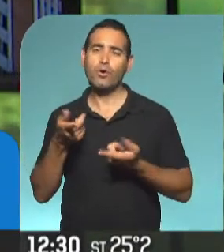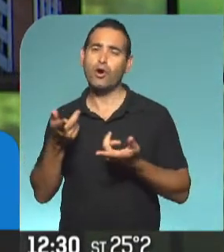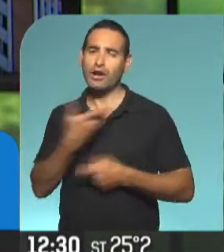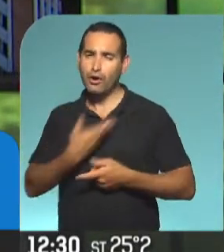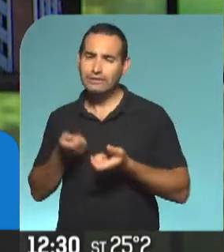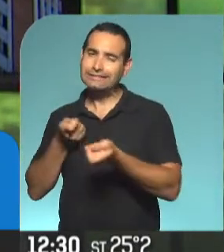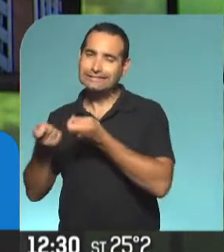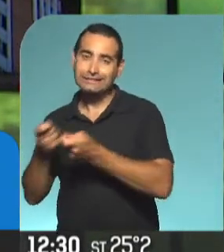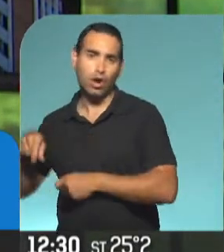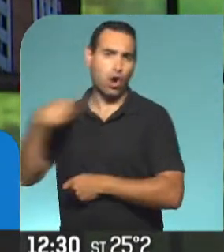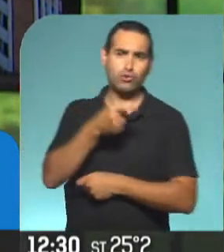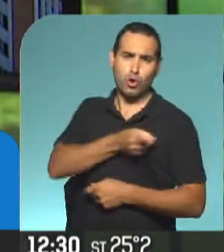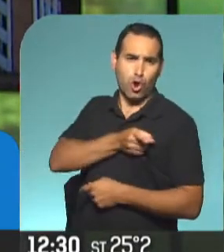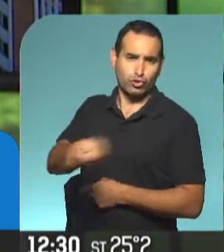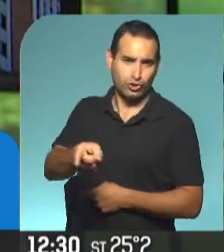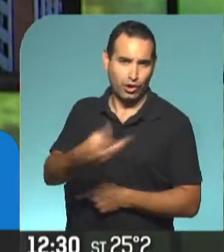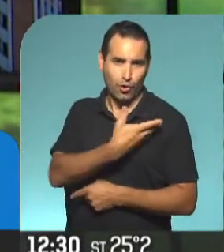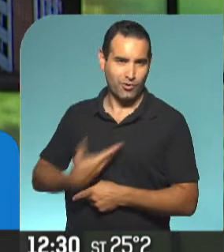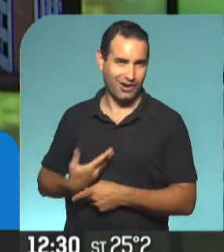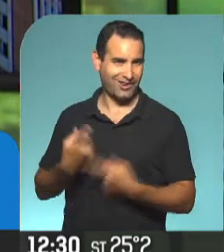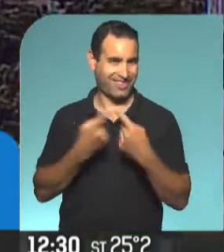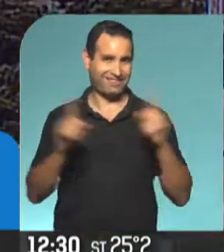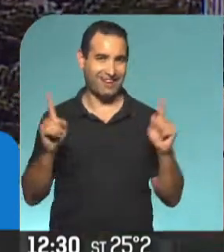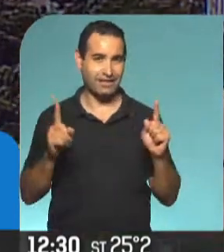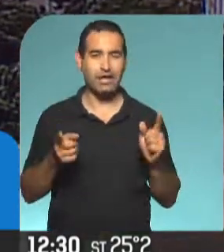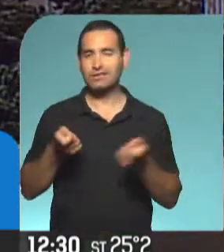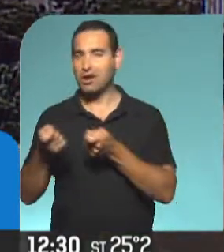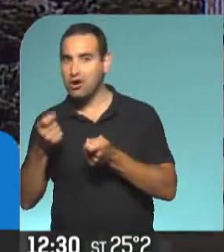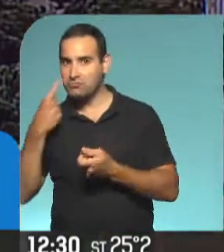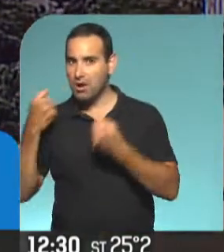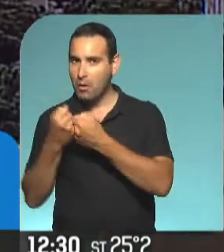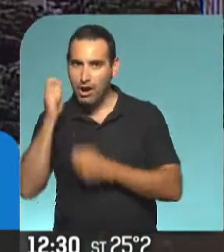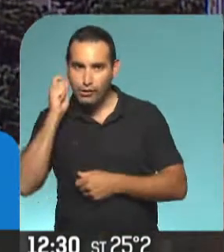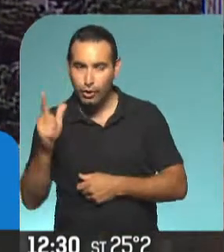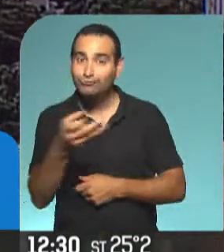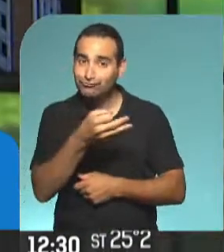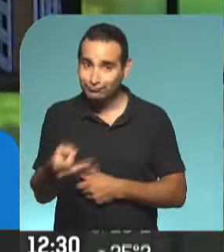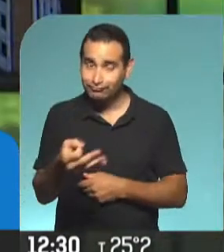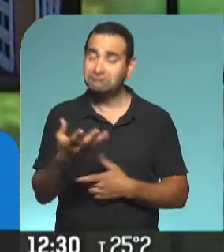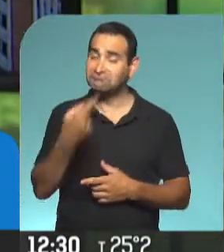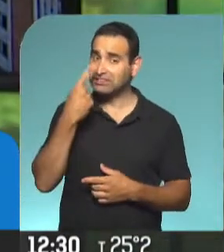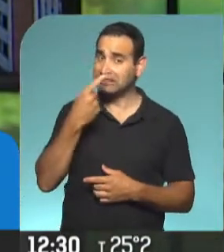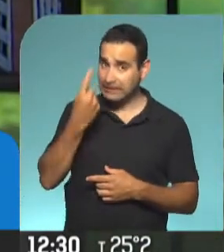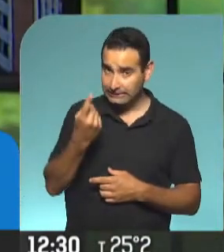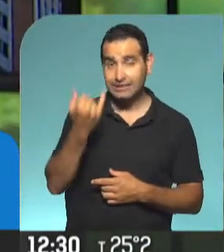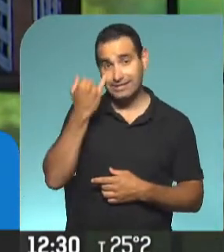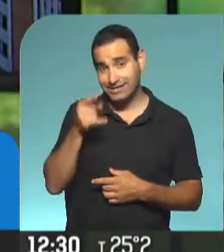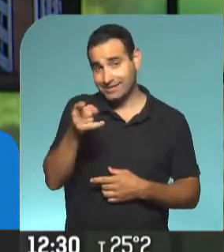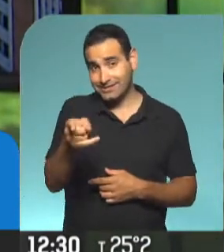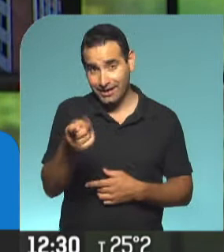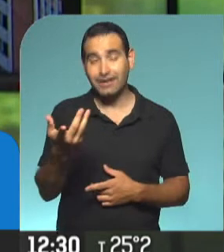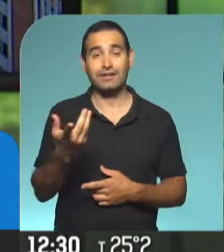y los otros se están repudiando hasta esa negociación y llegan a acuerdos y llegan a acuerdos es interesante y lo está marcando el propio